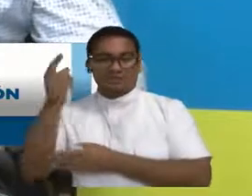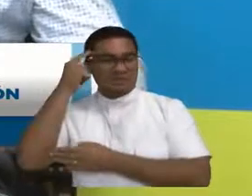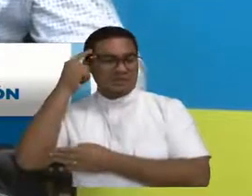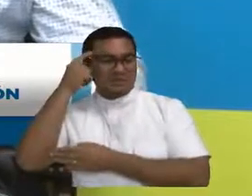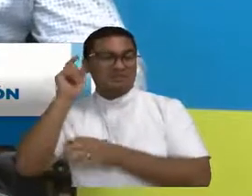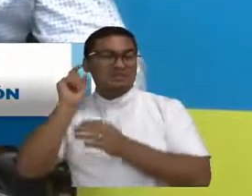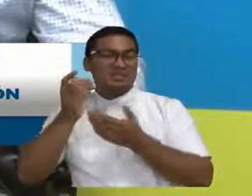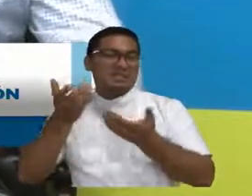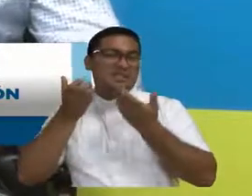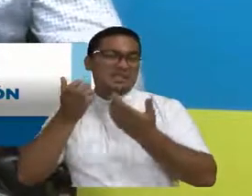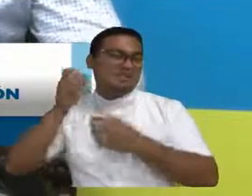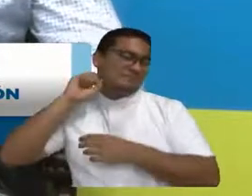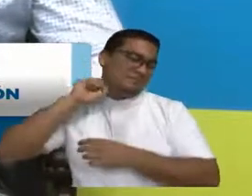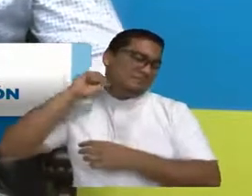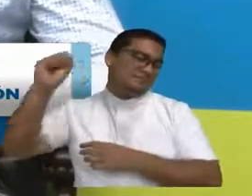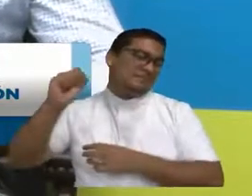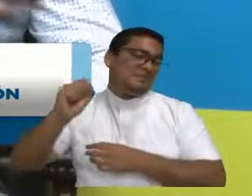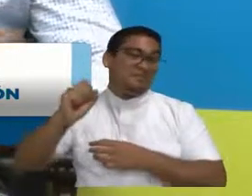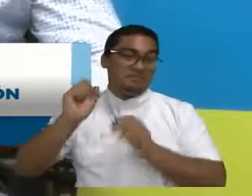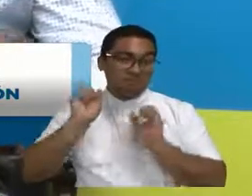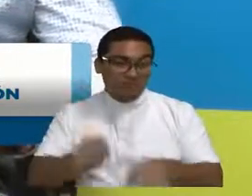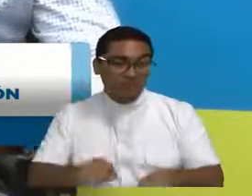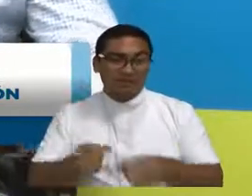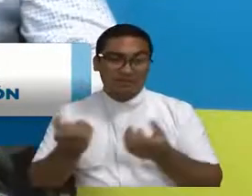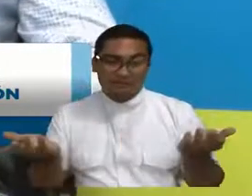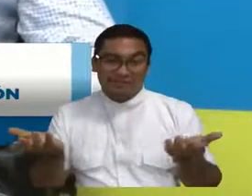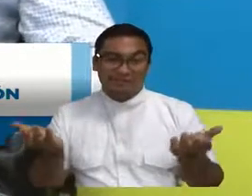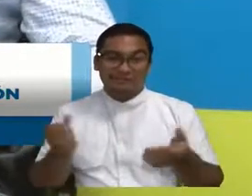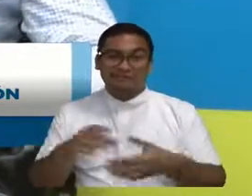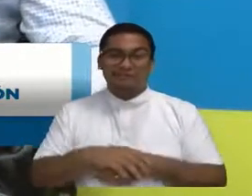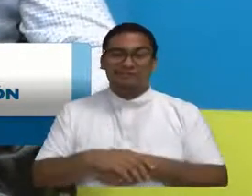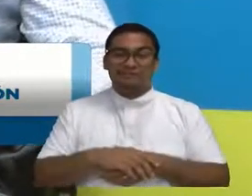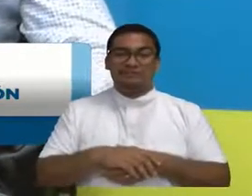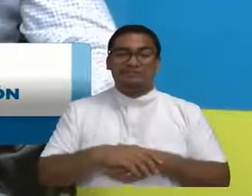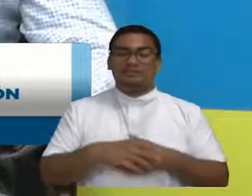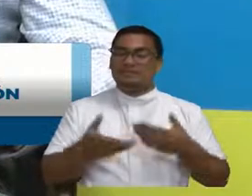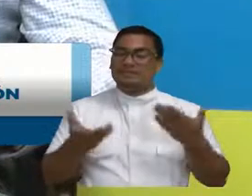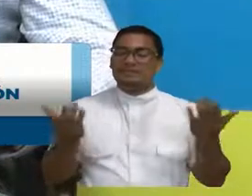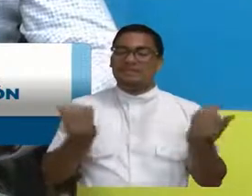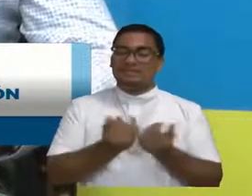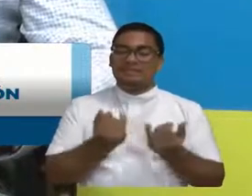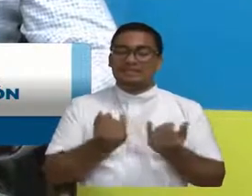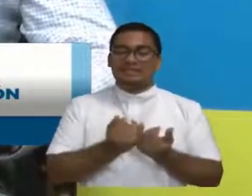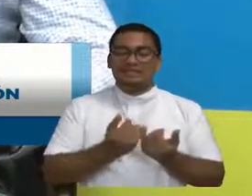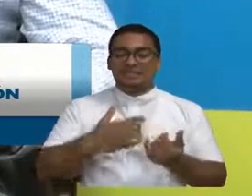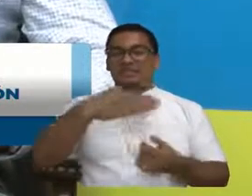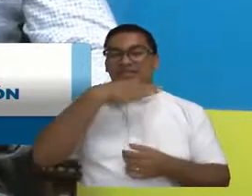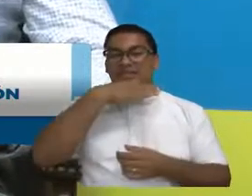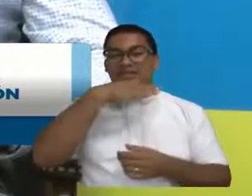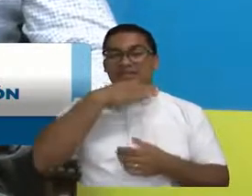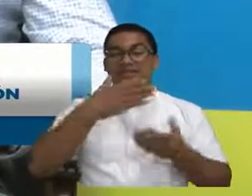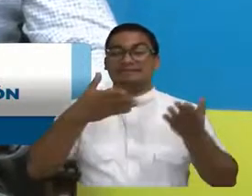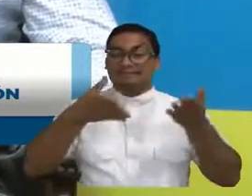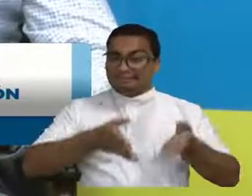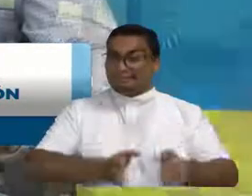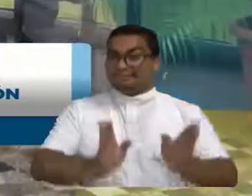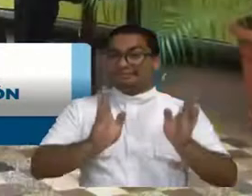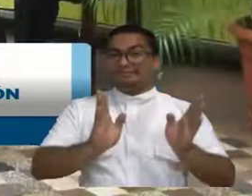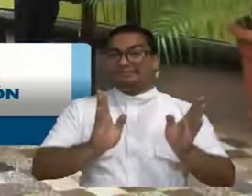suicidio. ¿Es así o me equivoco? Es una complicación de la depresión posparto, las ideas